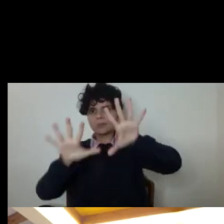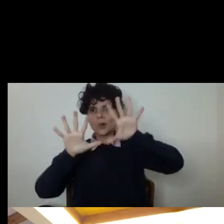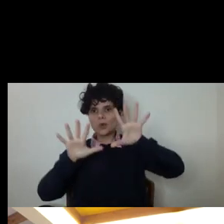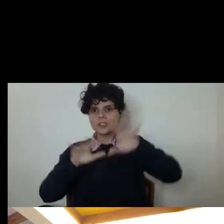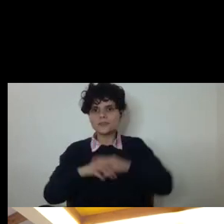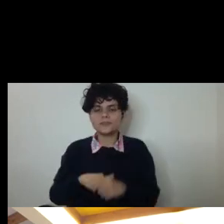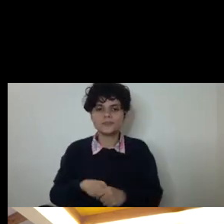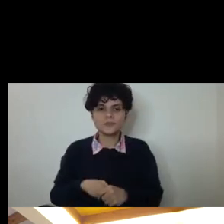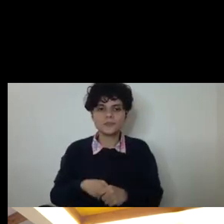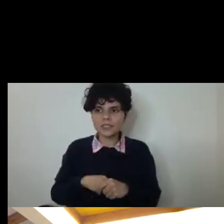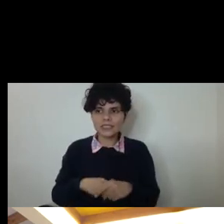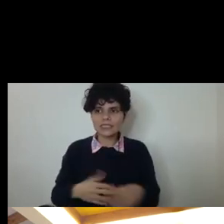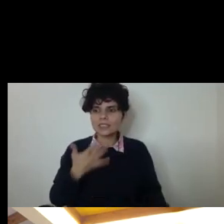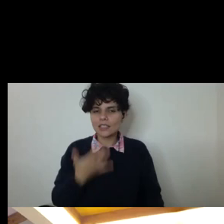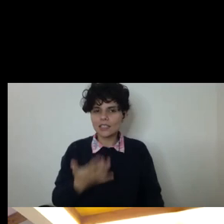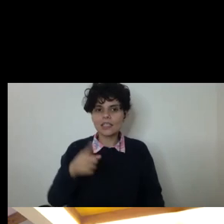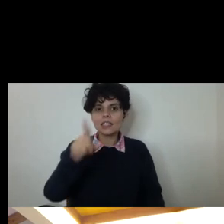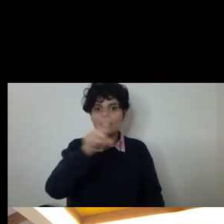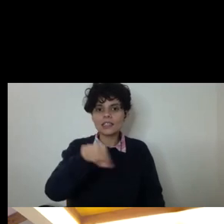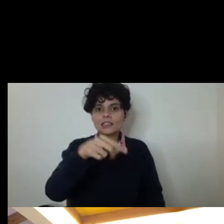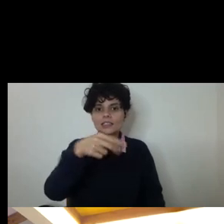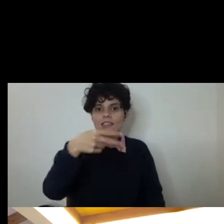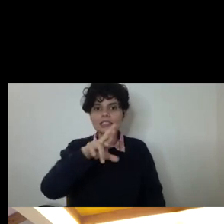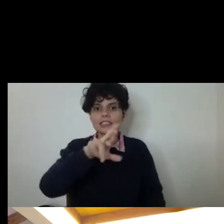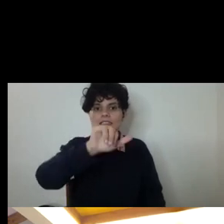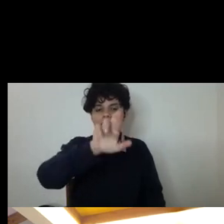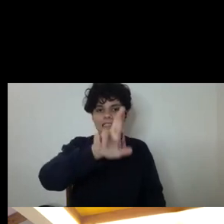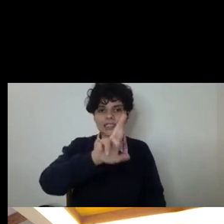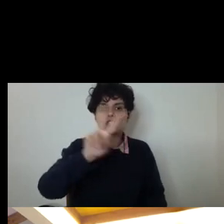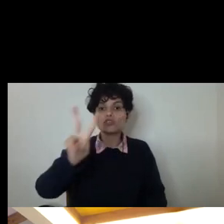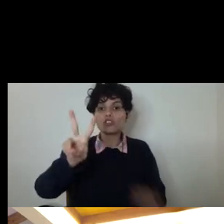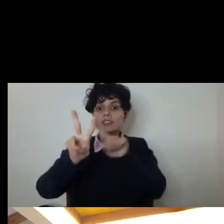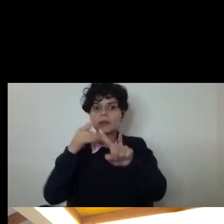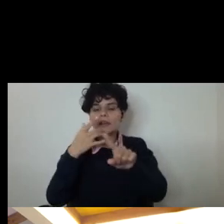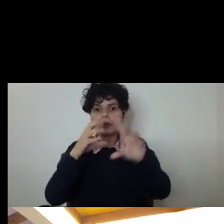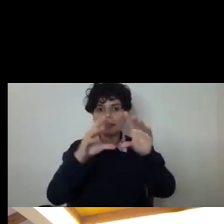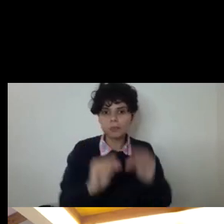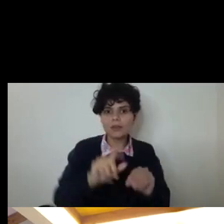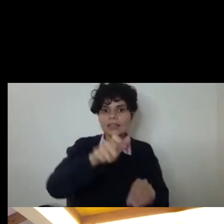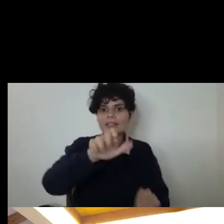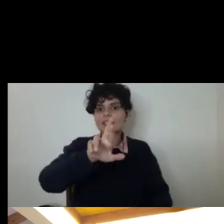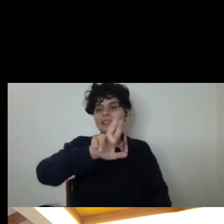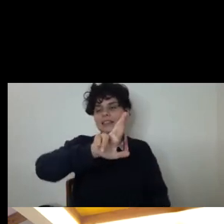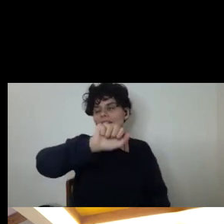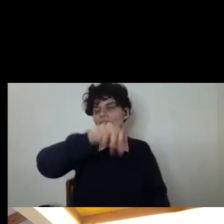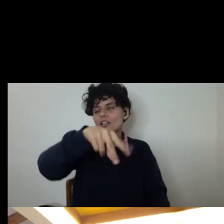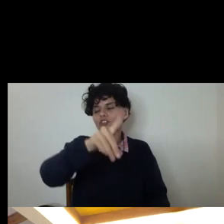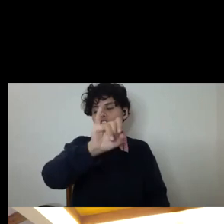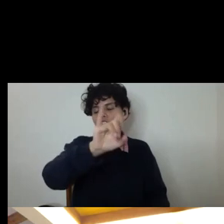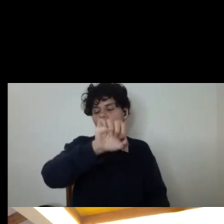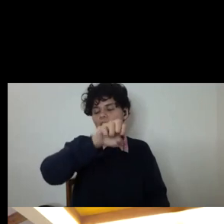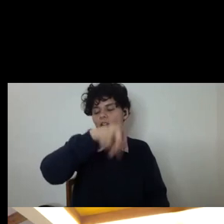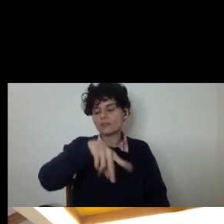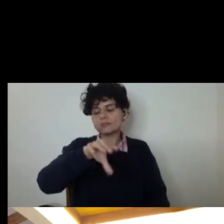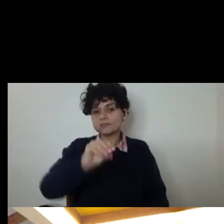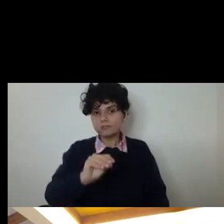que cuando ponemos el SH2, que baja la expresión del receptor de granulina tipo 2, tenemos que la fluorescencia